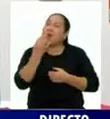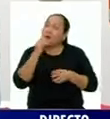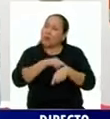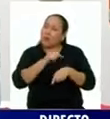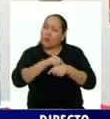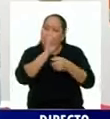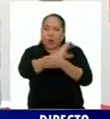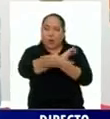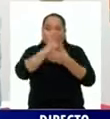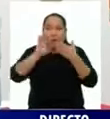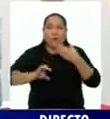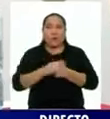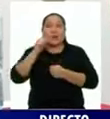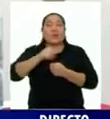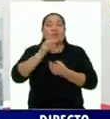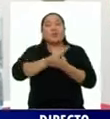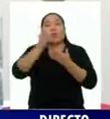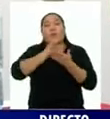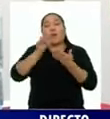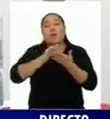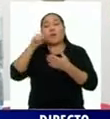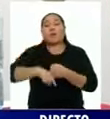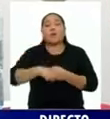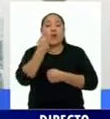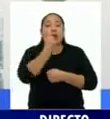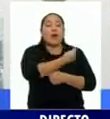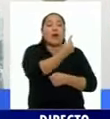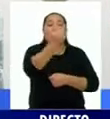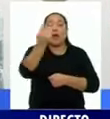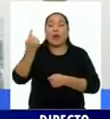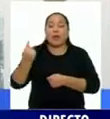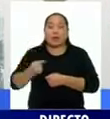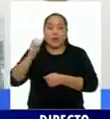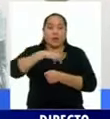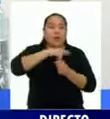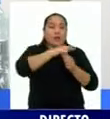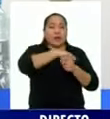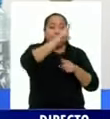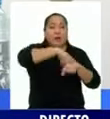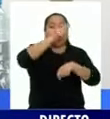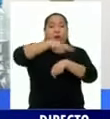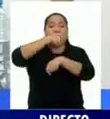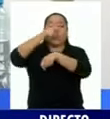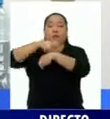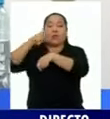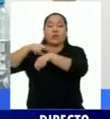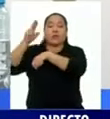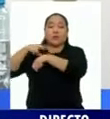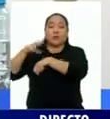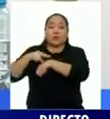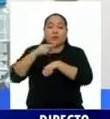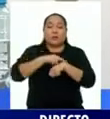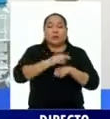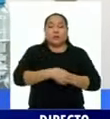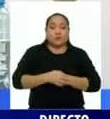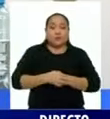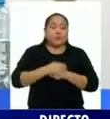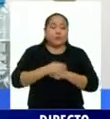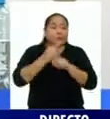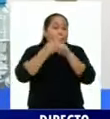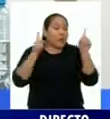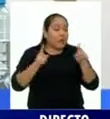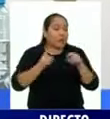un departamento donde los gobiernos regionales, donde los gobiernos locales tuvieron ingentes recursos,